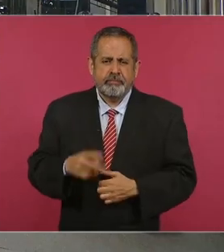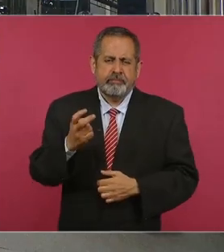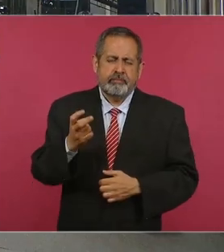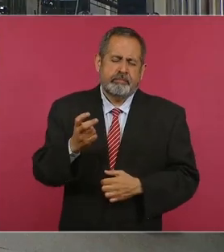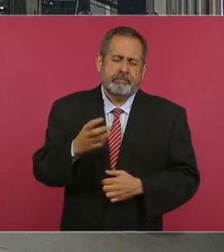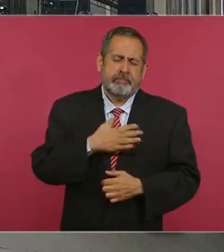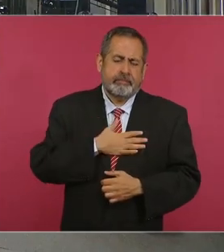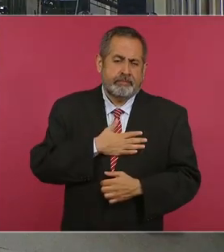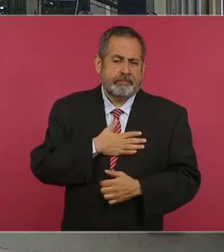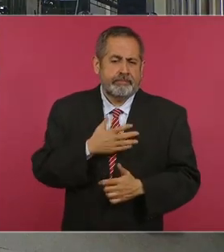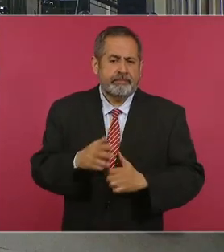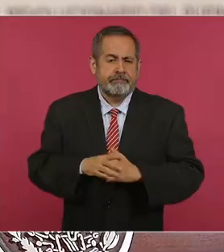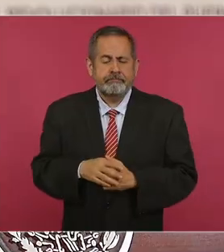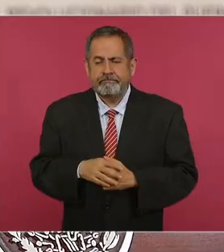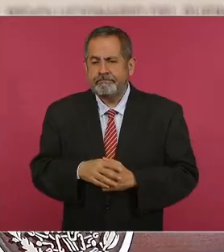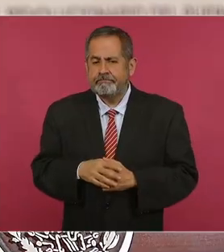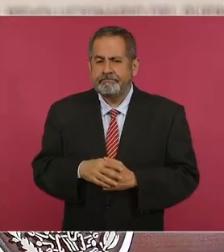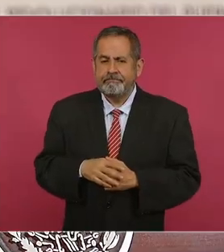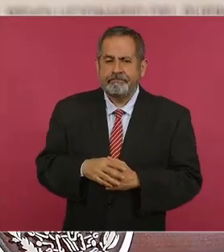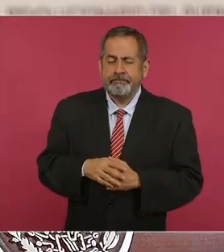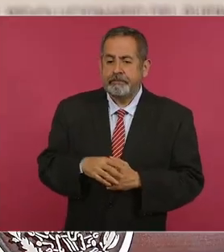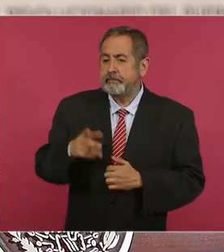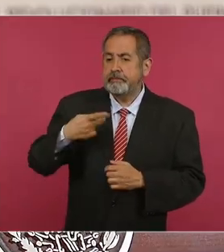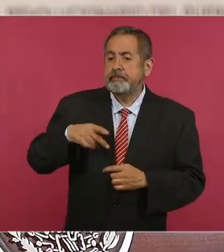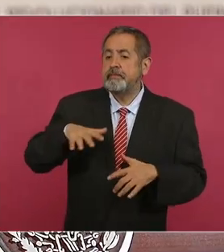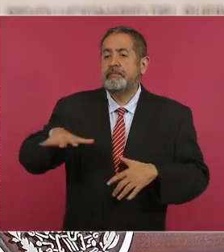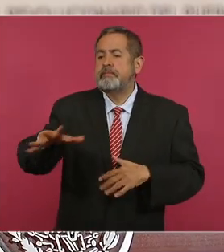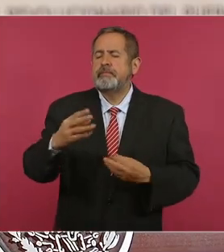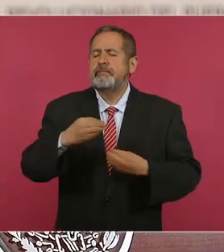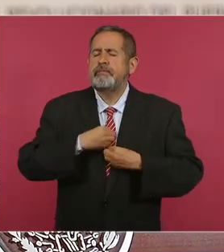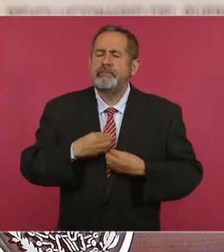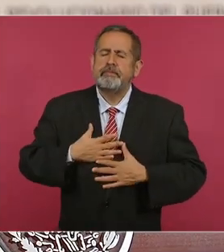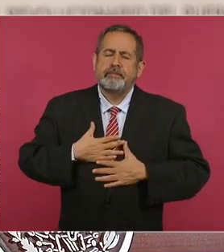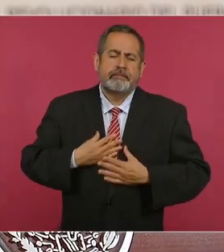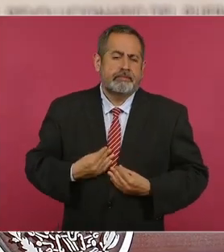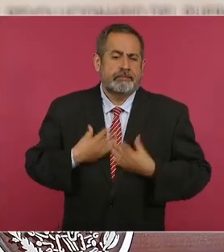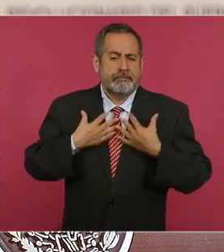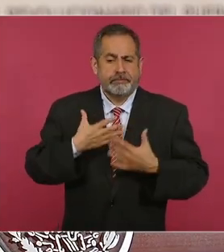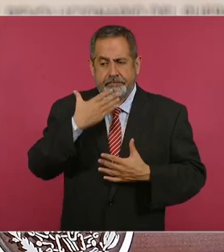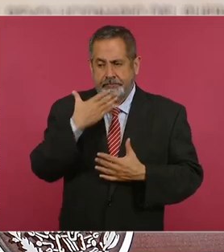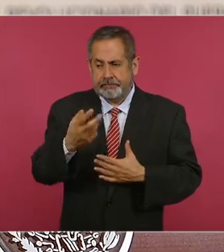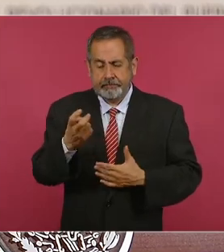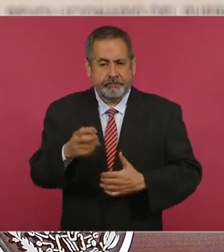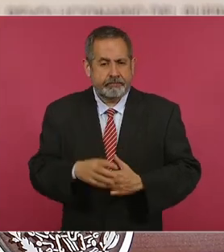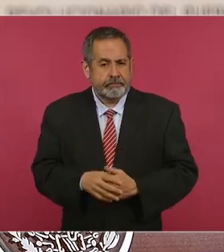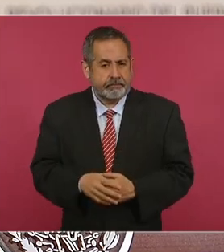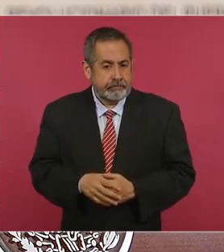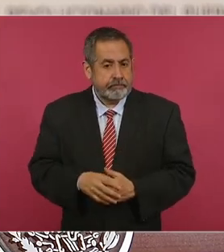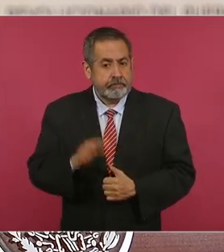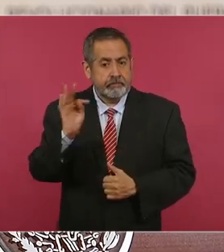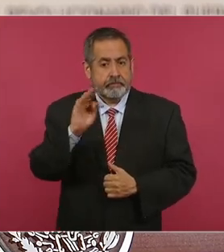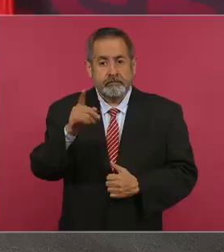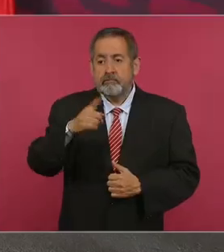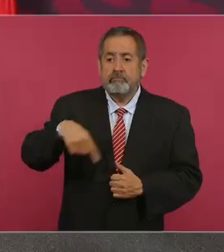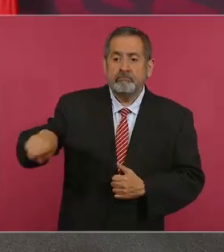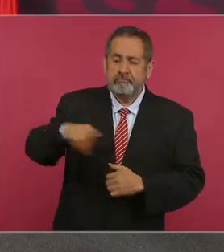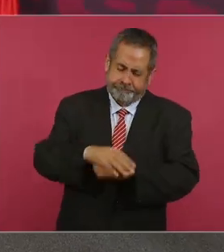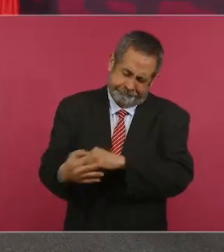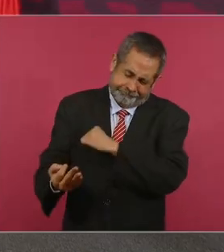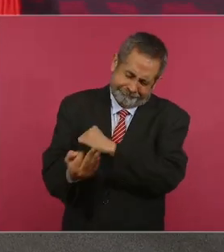Eso me lo da el pueblo, pero además, por si fuese poco, son los que me